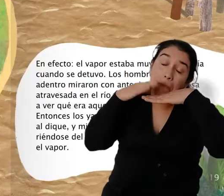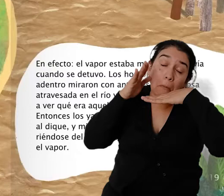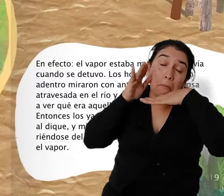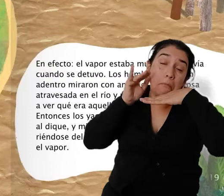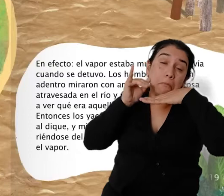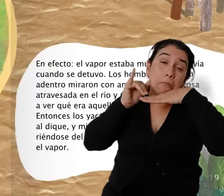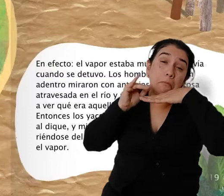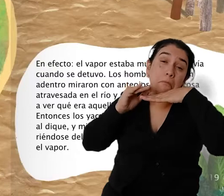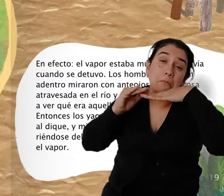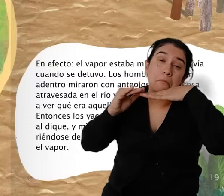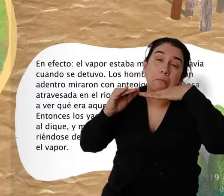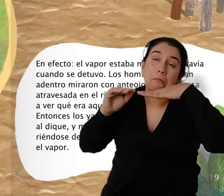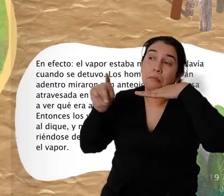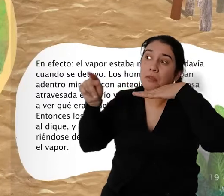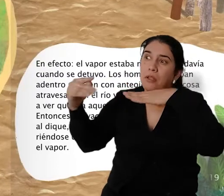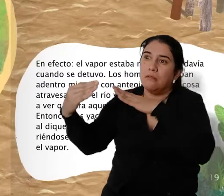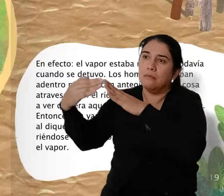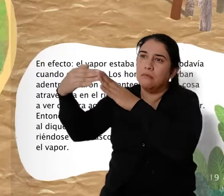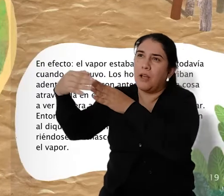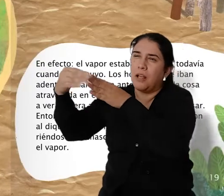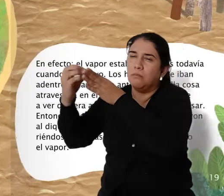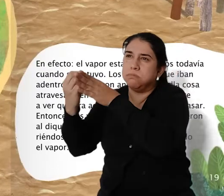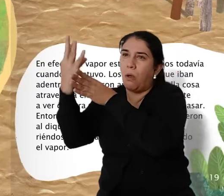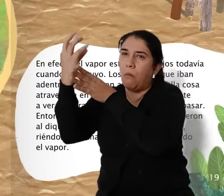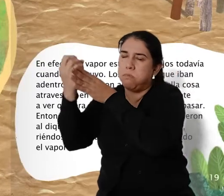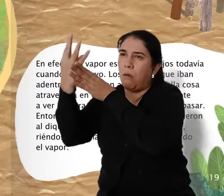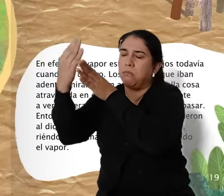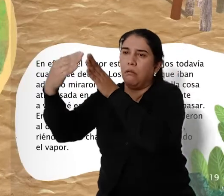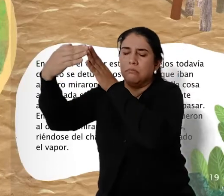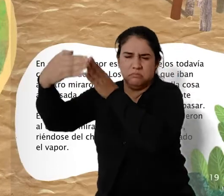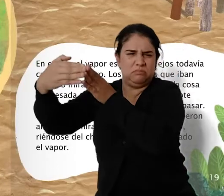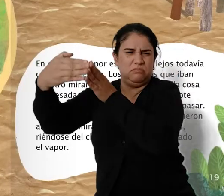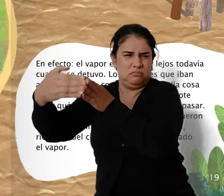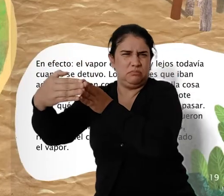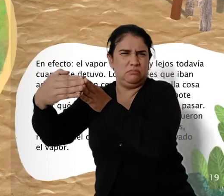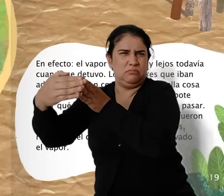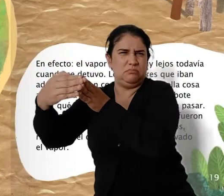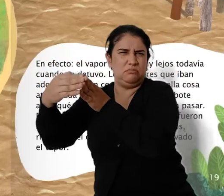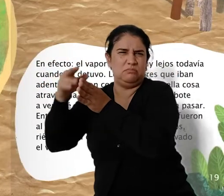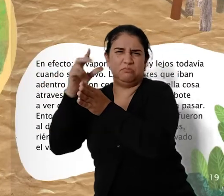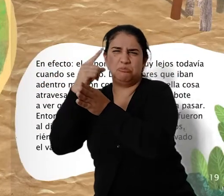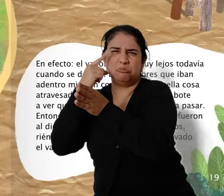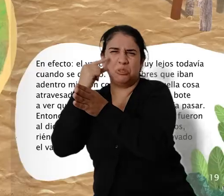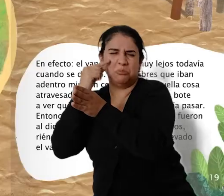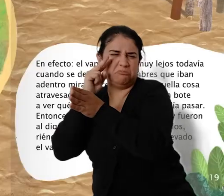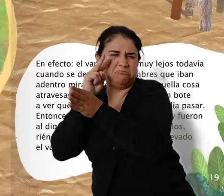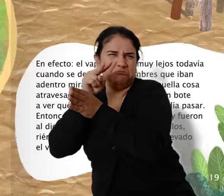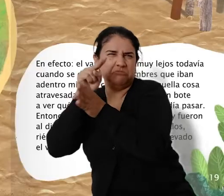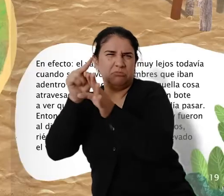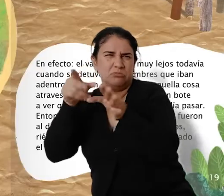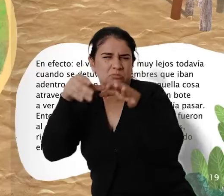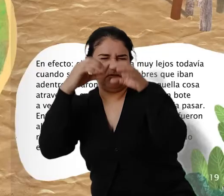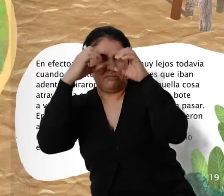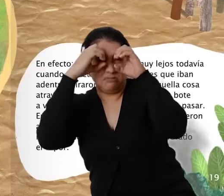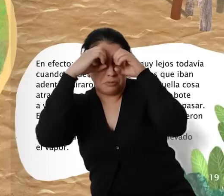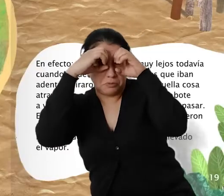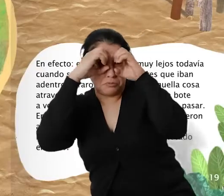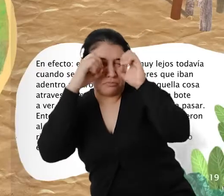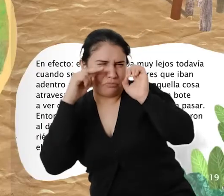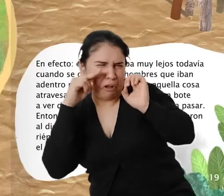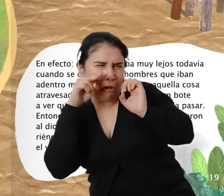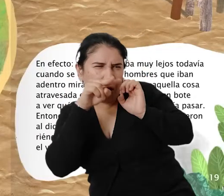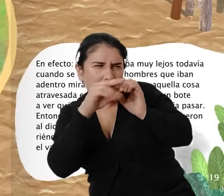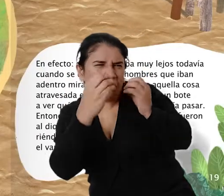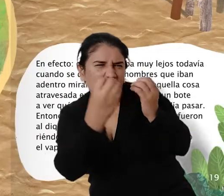muy lejos todavía cuando se detuvo. Los hombres que iban adentro miraron con anteojos aquella cosa atravesada en el